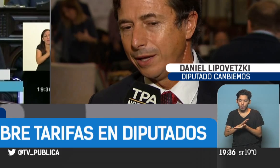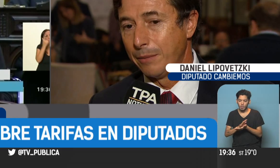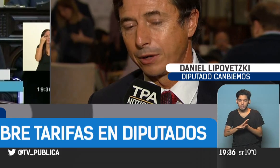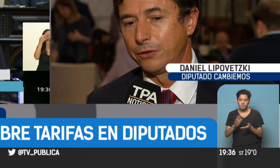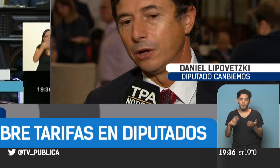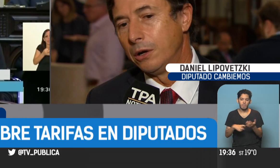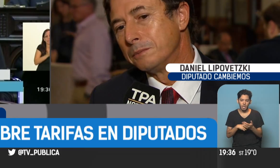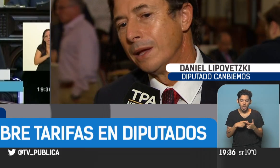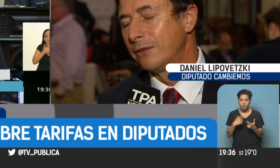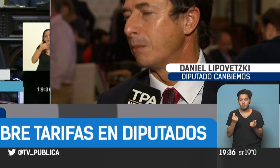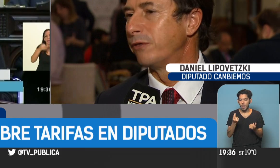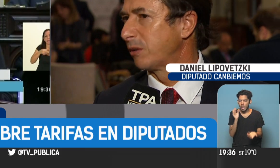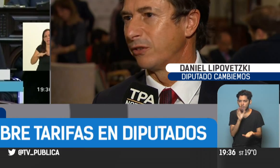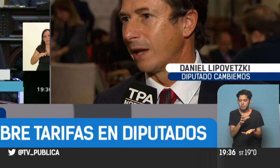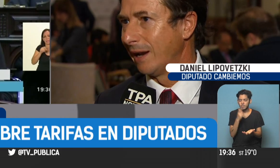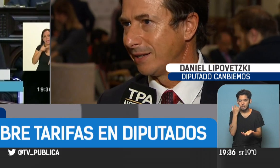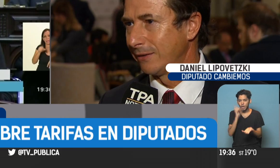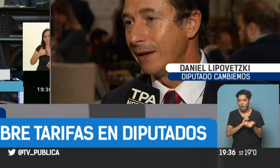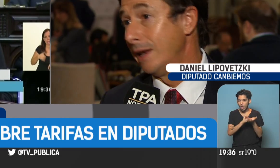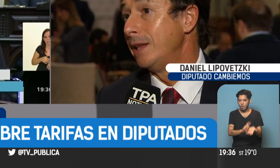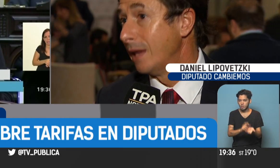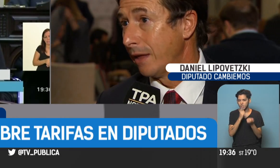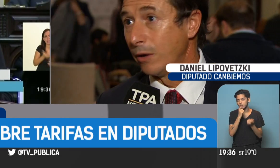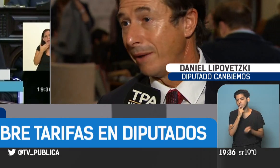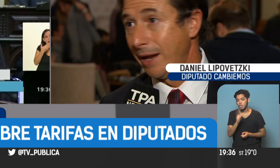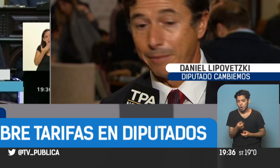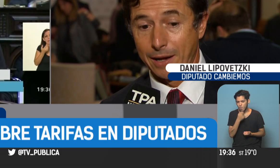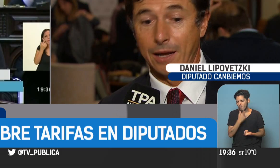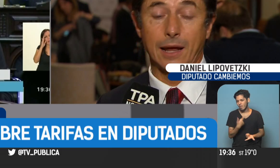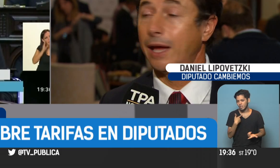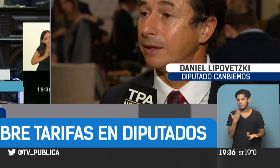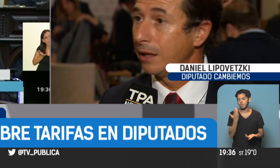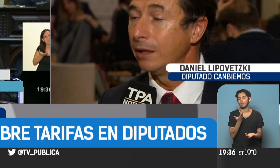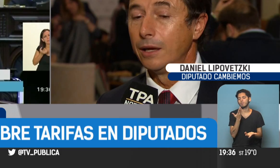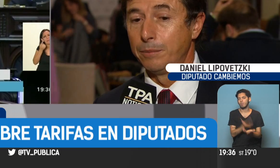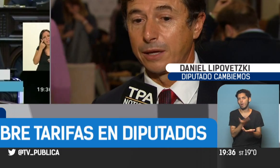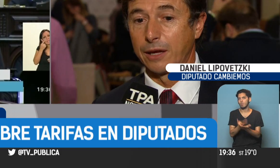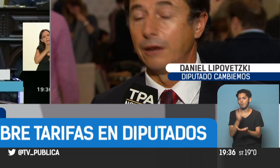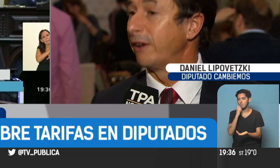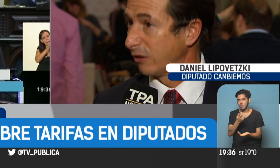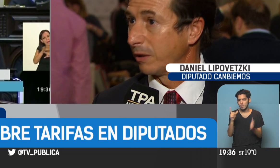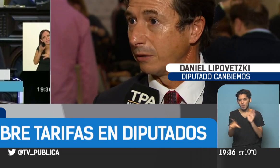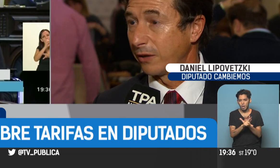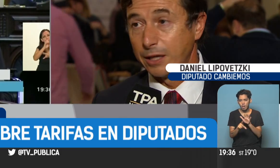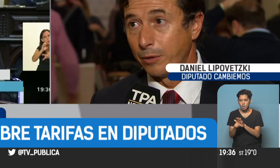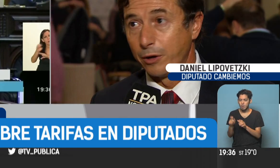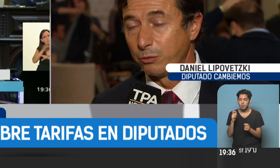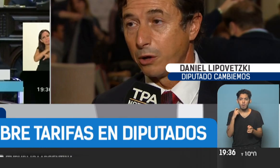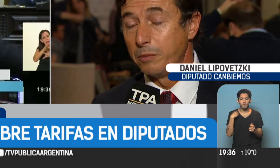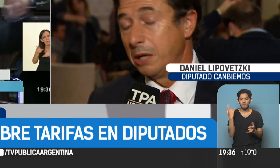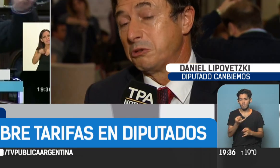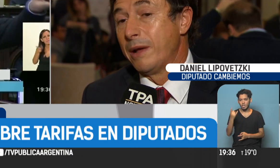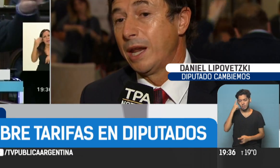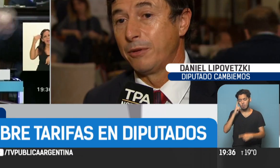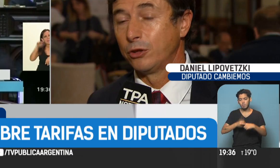ser cumplida, porque si no sería muy fácil presentar leyes lindas de alguna manera para la gente, que generen falsas expectativas a la gente, pero después no se